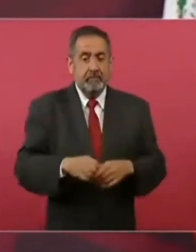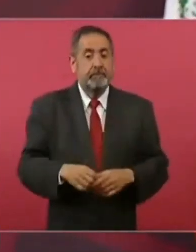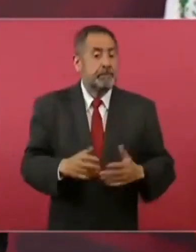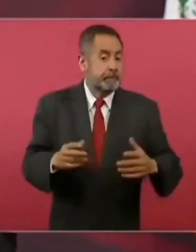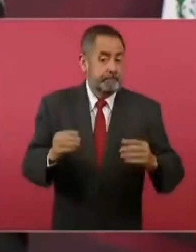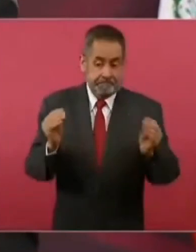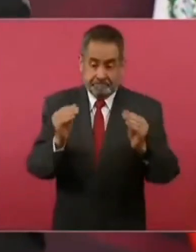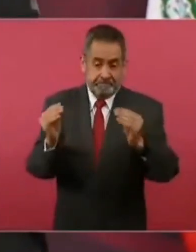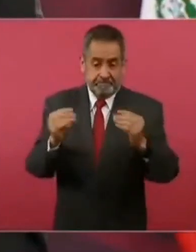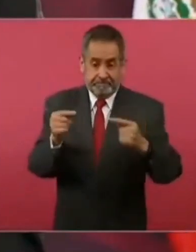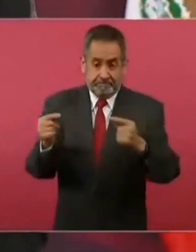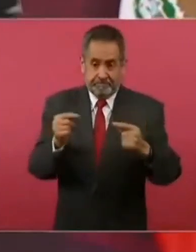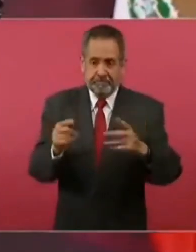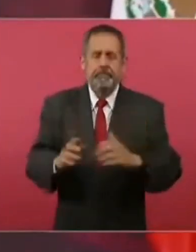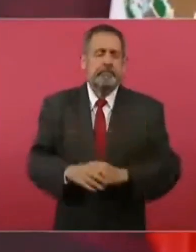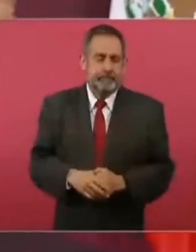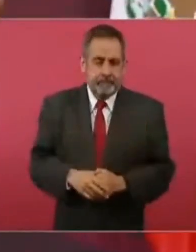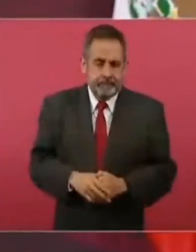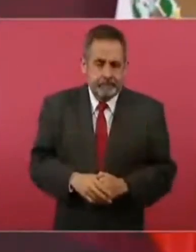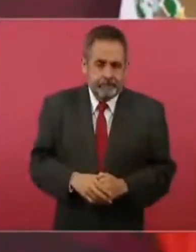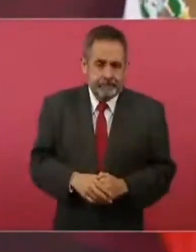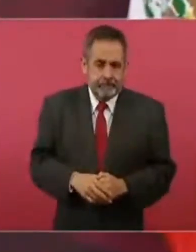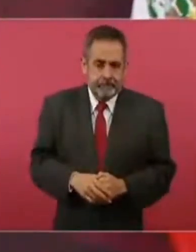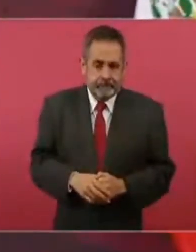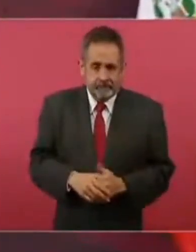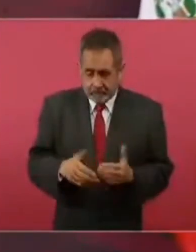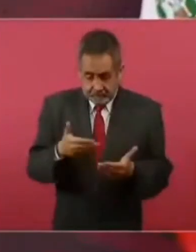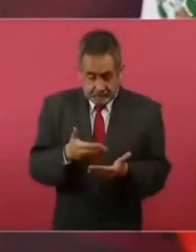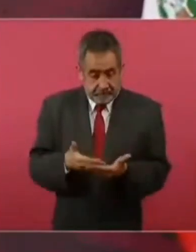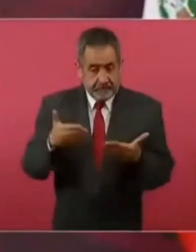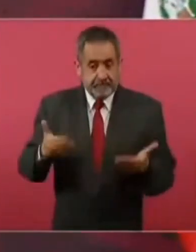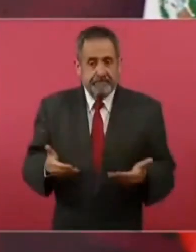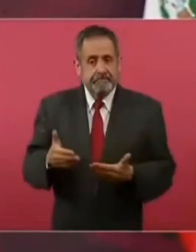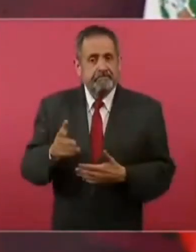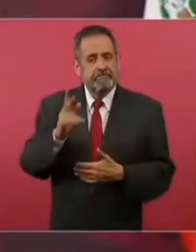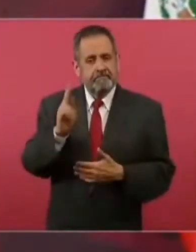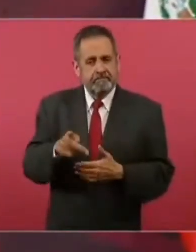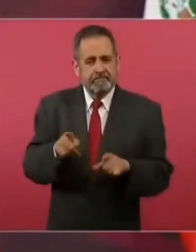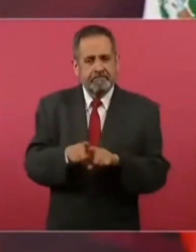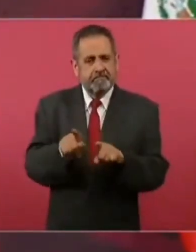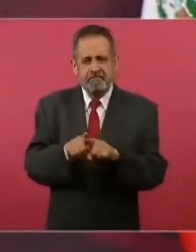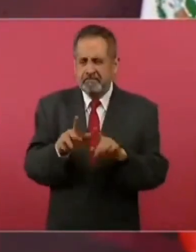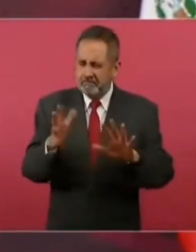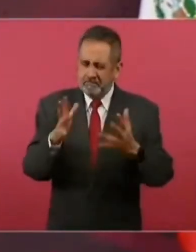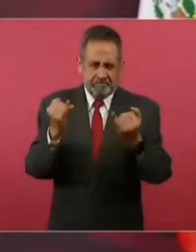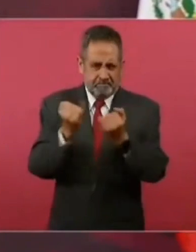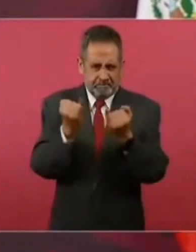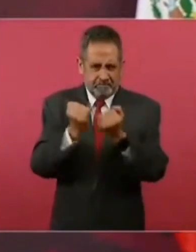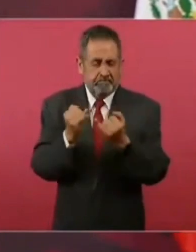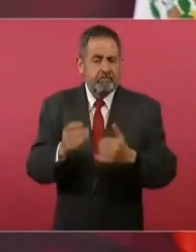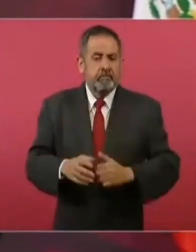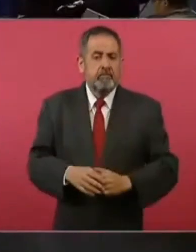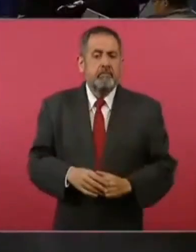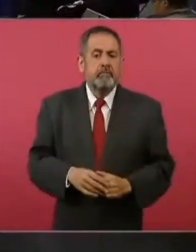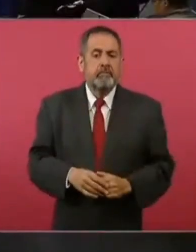Entonces, ahora estamos en algo parecido.